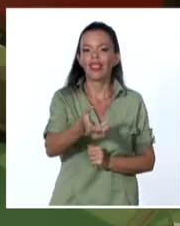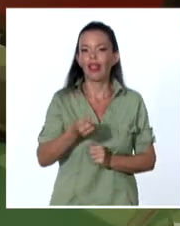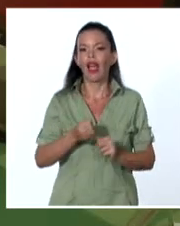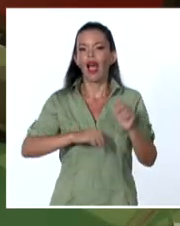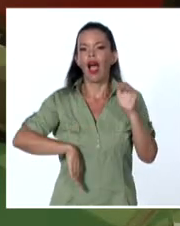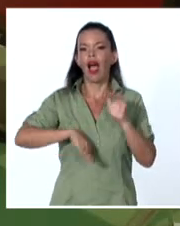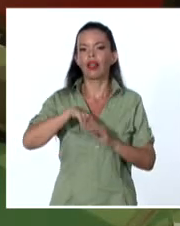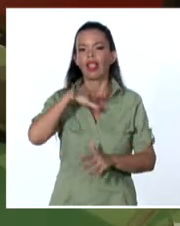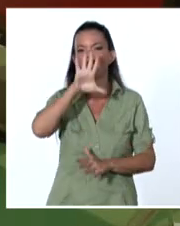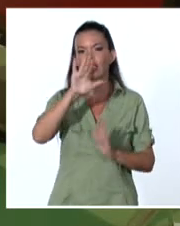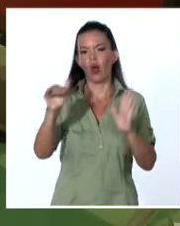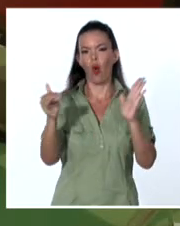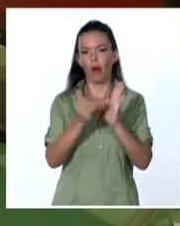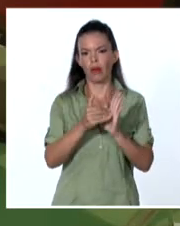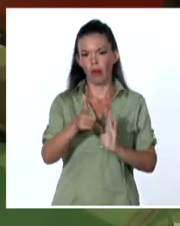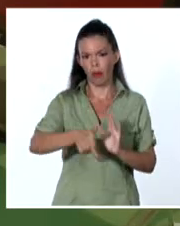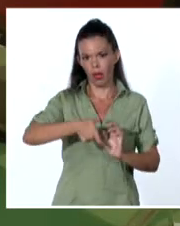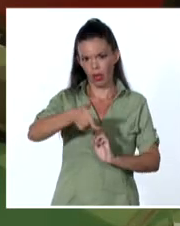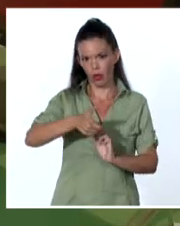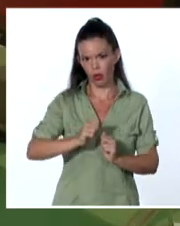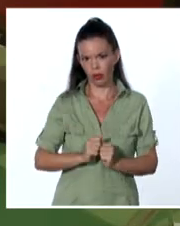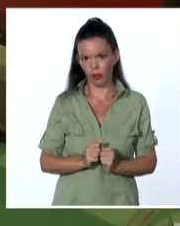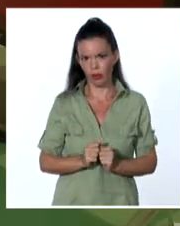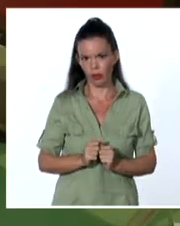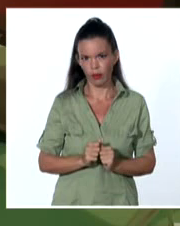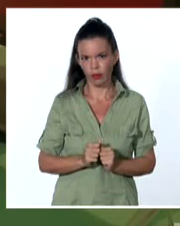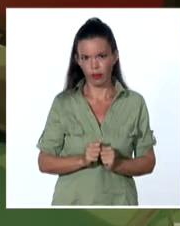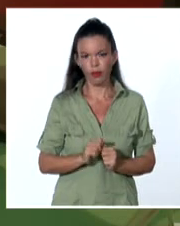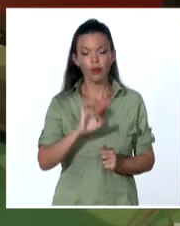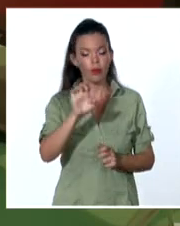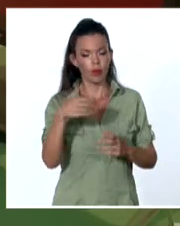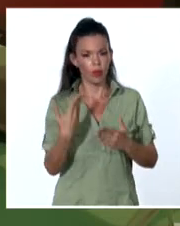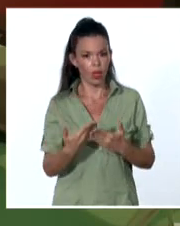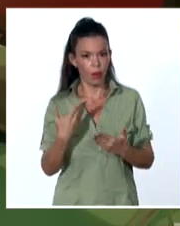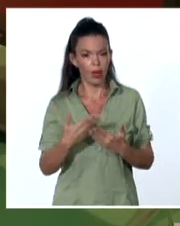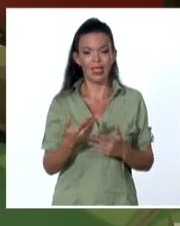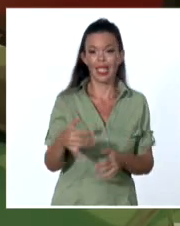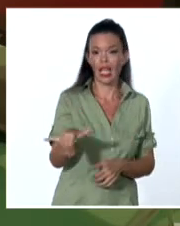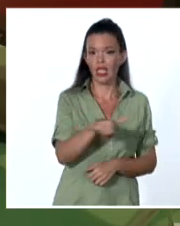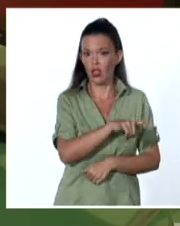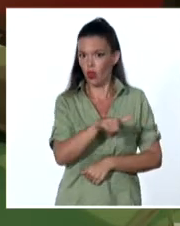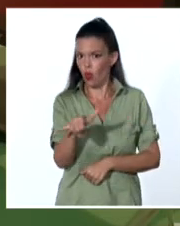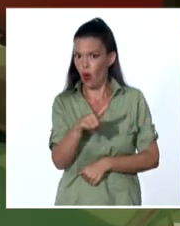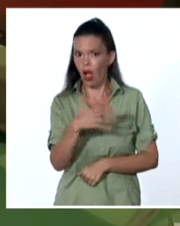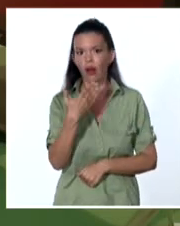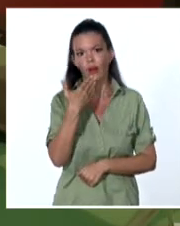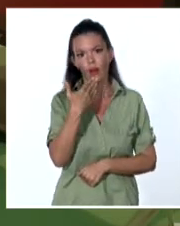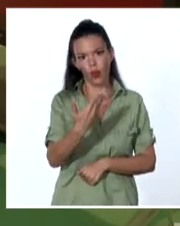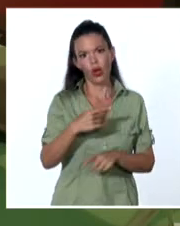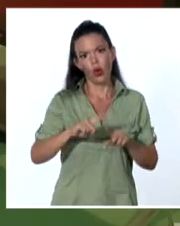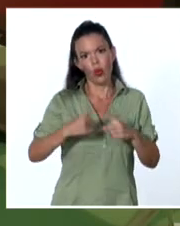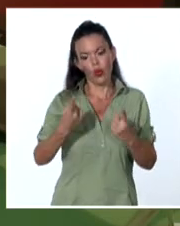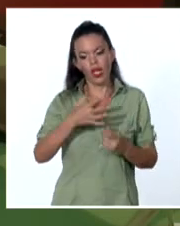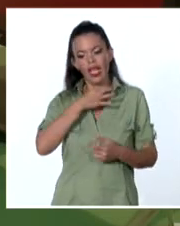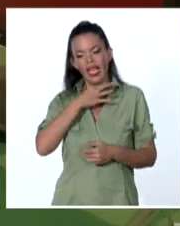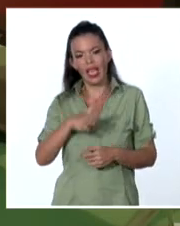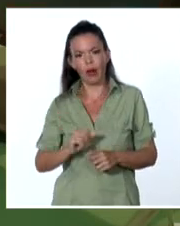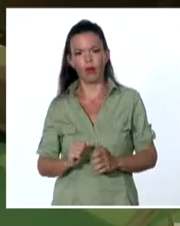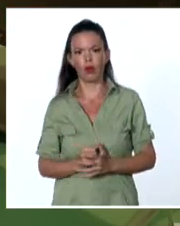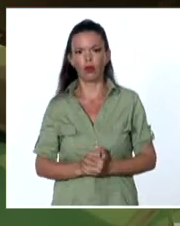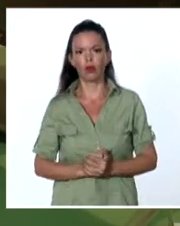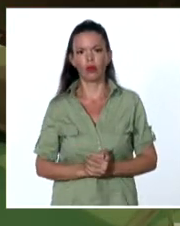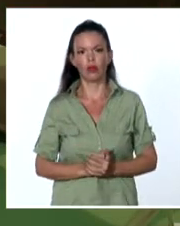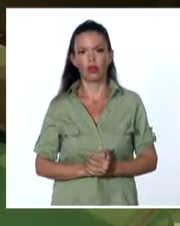las entidades también tiene un beneficio, pues se le bonifica a la entidad 1 peso por cada